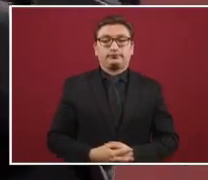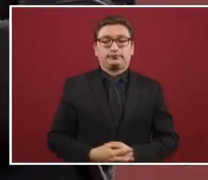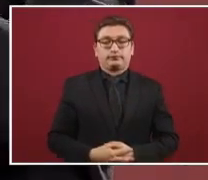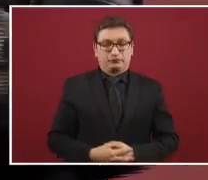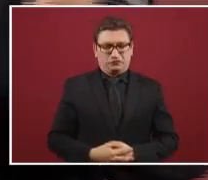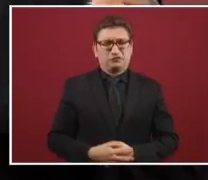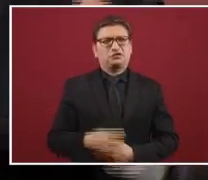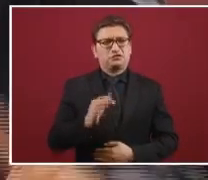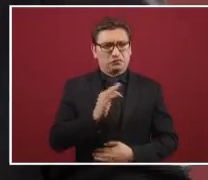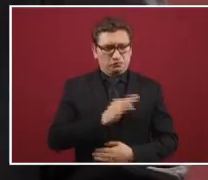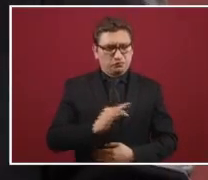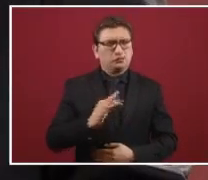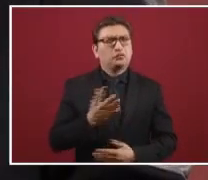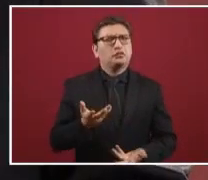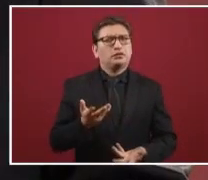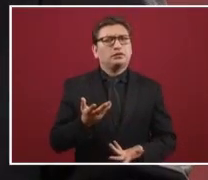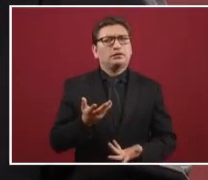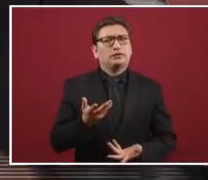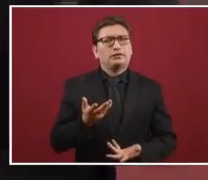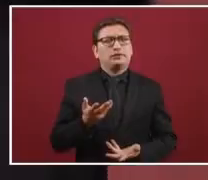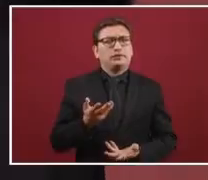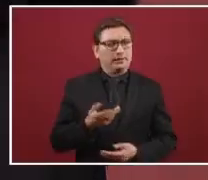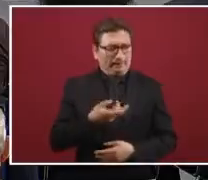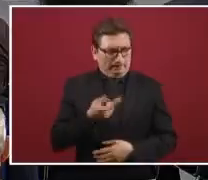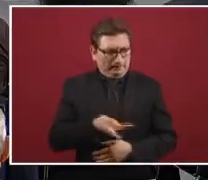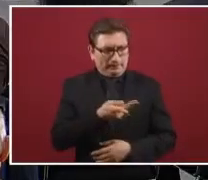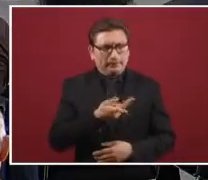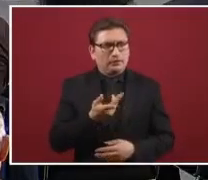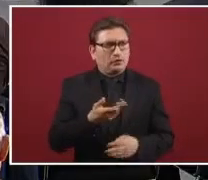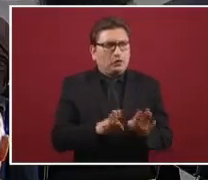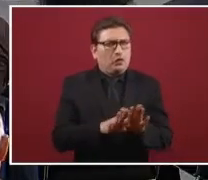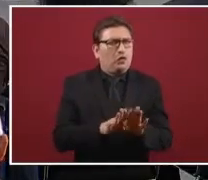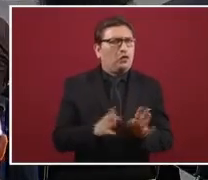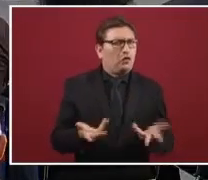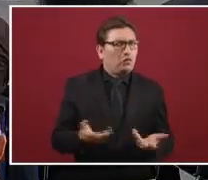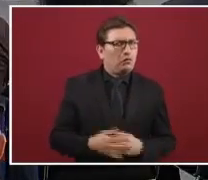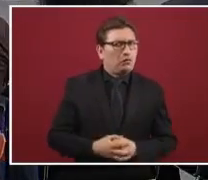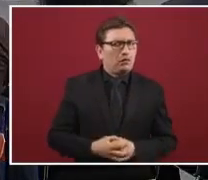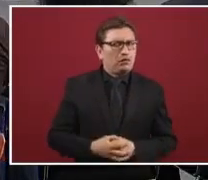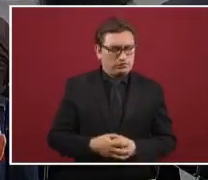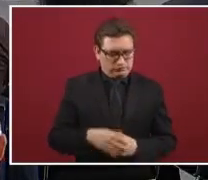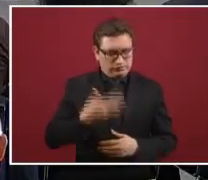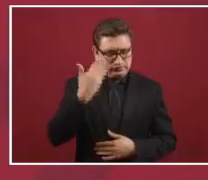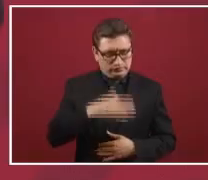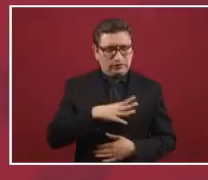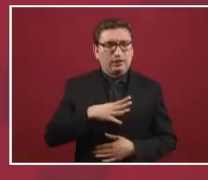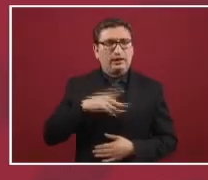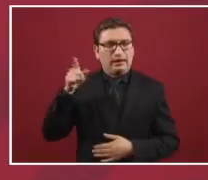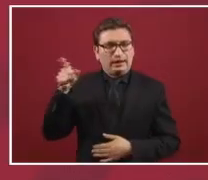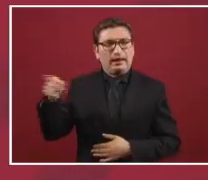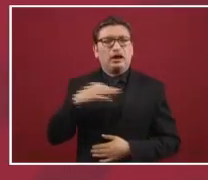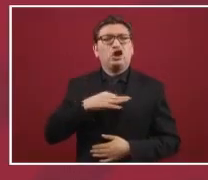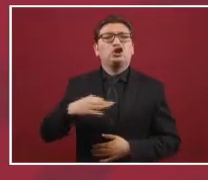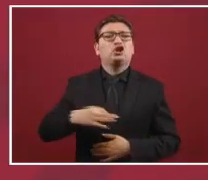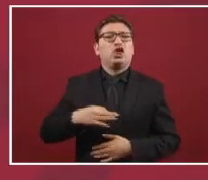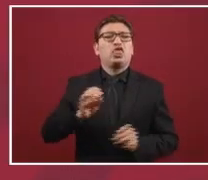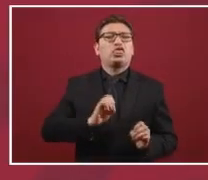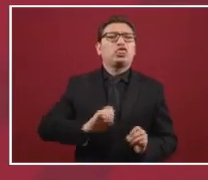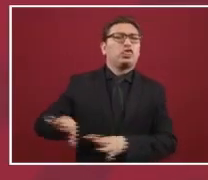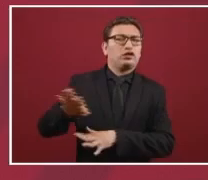se puede saber de cómo se cayó el aeropuerto de Toluca,